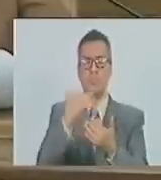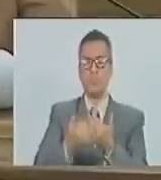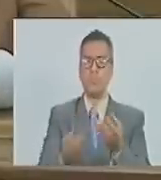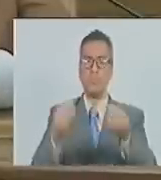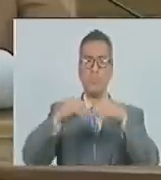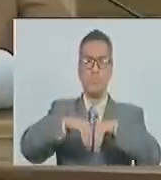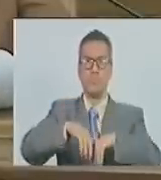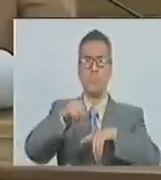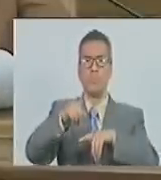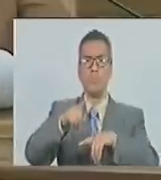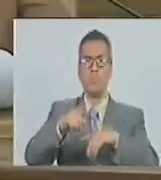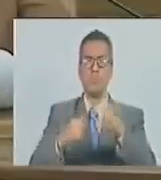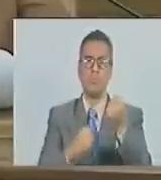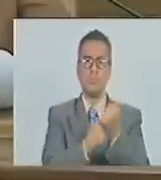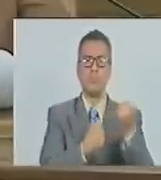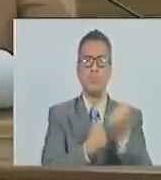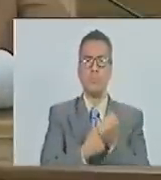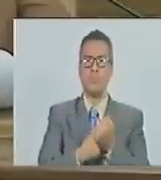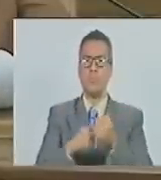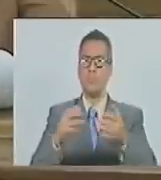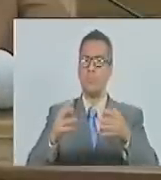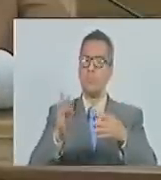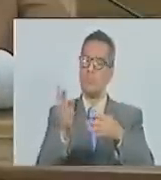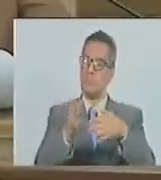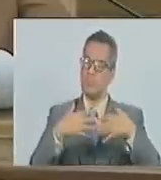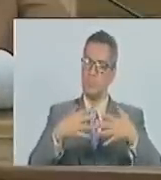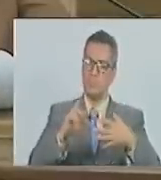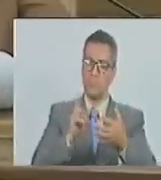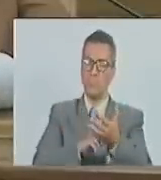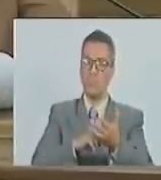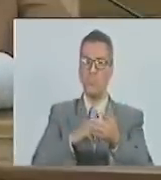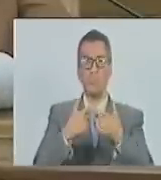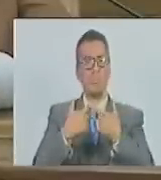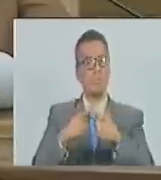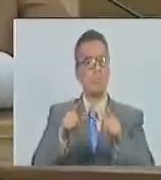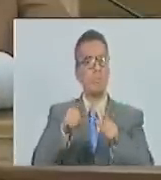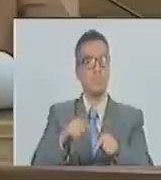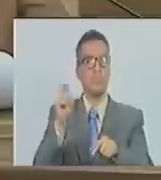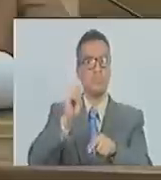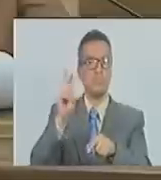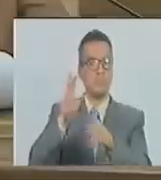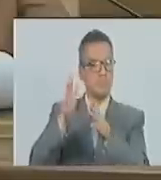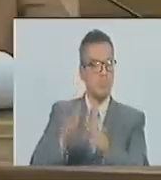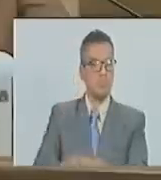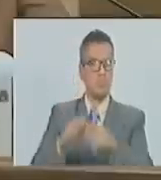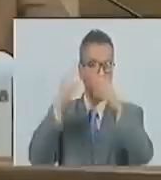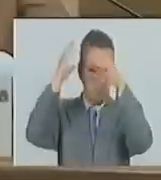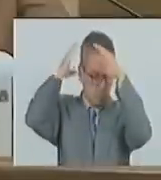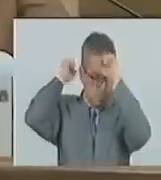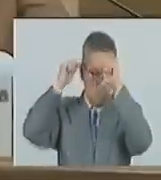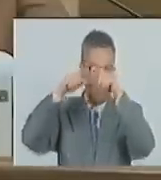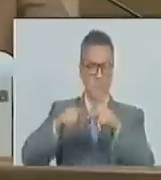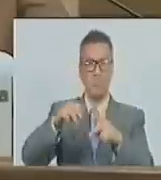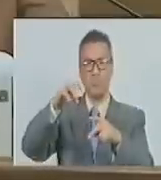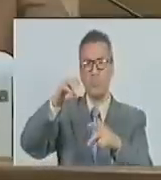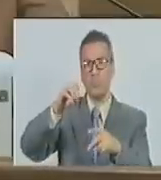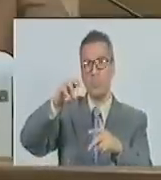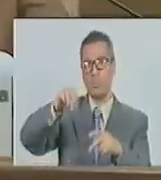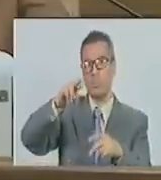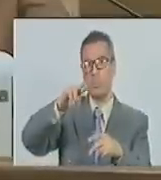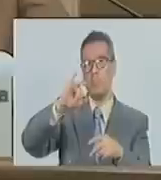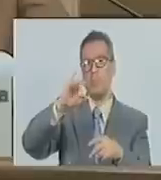de acuerdo en respaldo a la inmediata liberación del diplomático venezolano Alex Naim Saak Morán